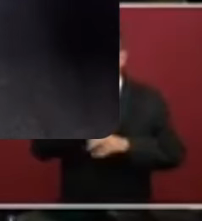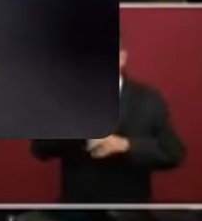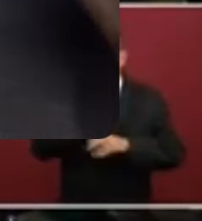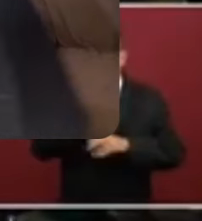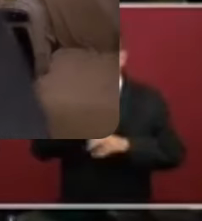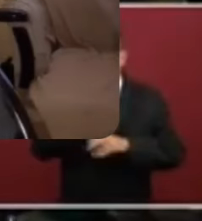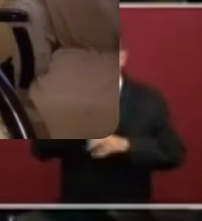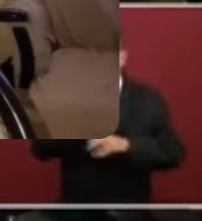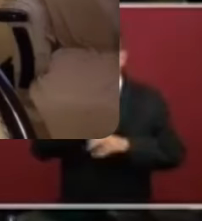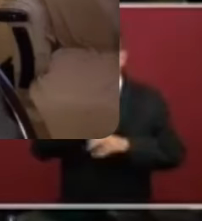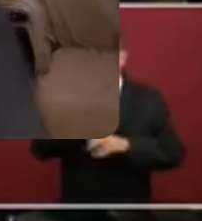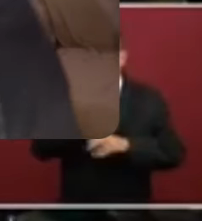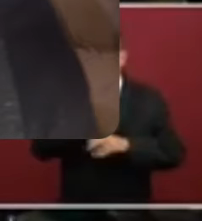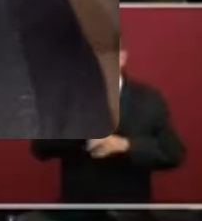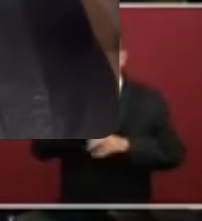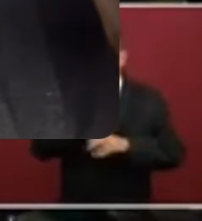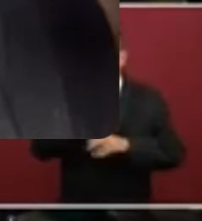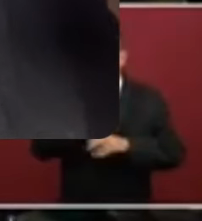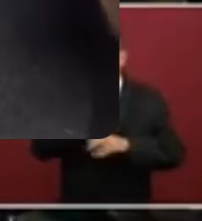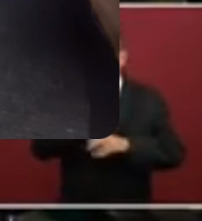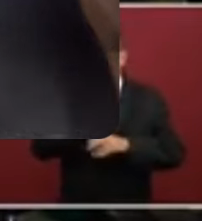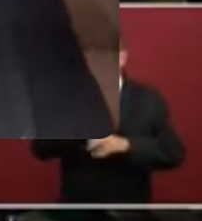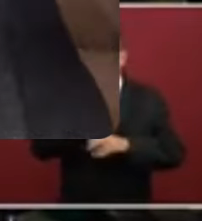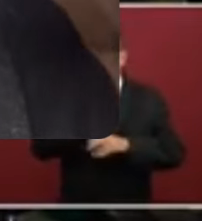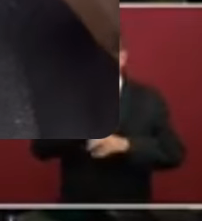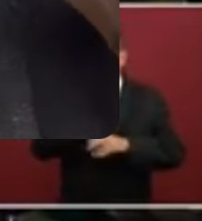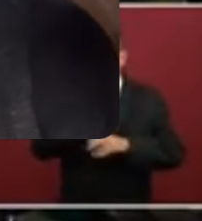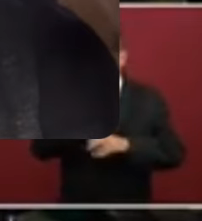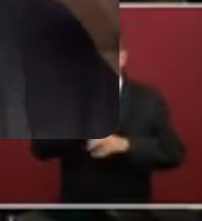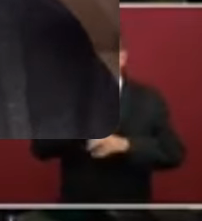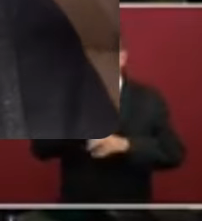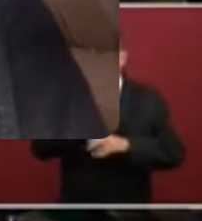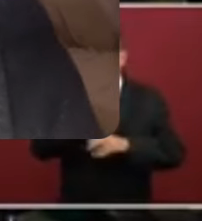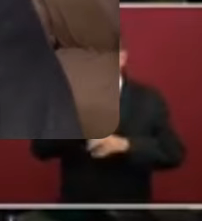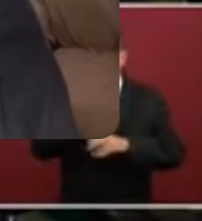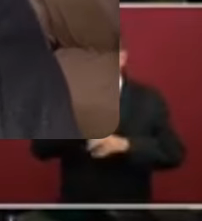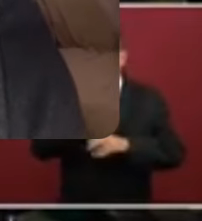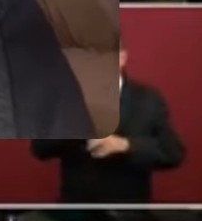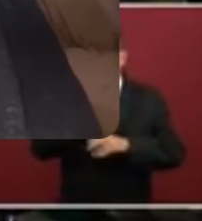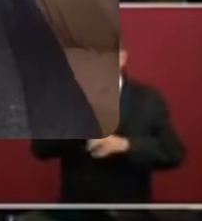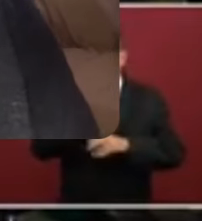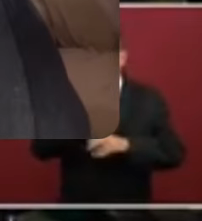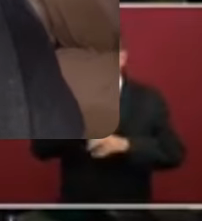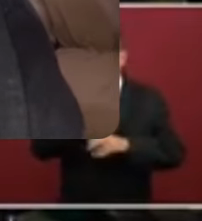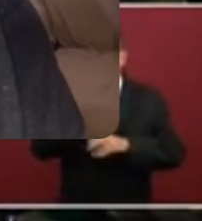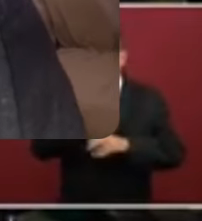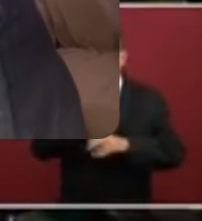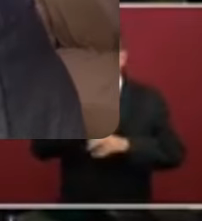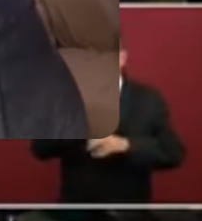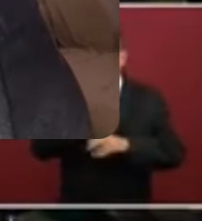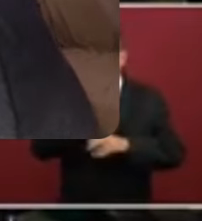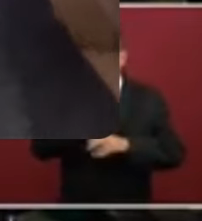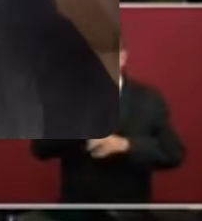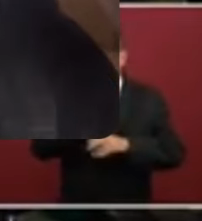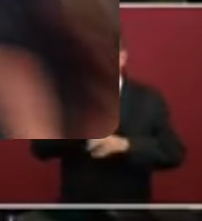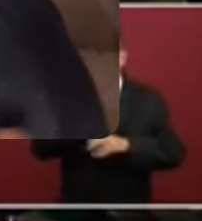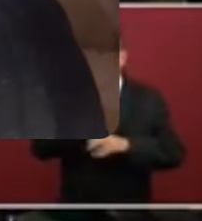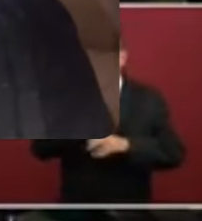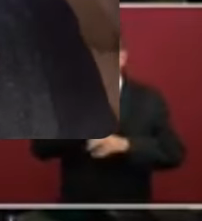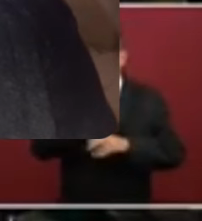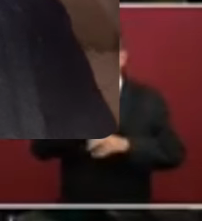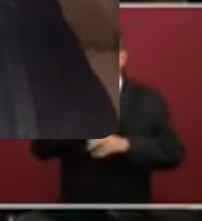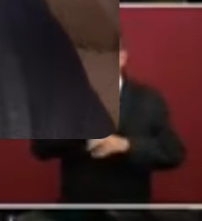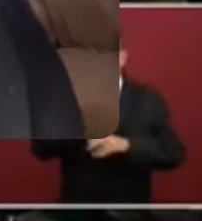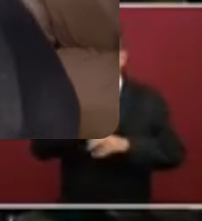Pues ya lo dijo el presidente de México, Andrés Manuel López Obrador, esta refinería en Dos Bocas va a cargo de Pemex